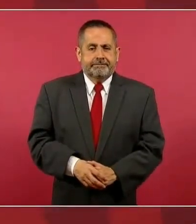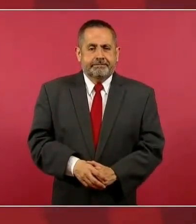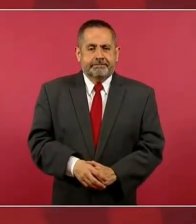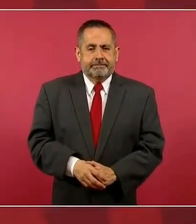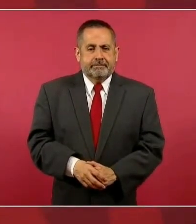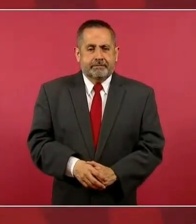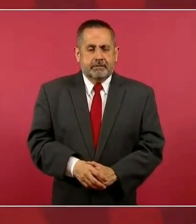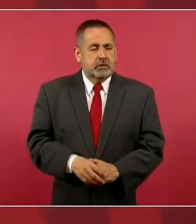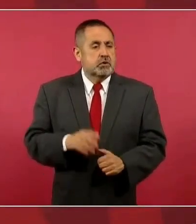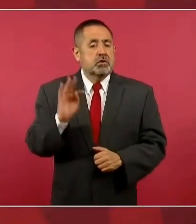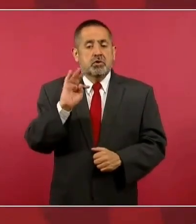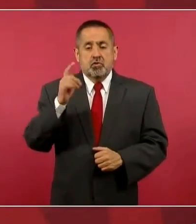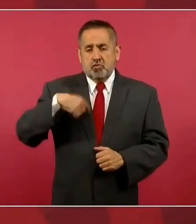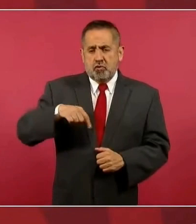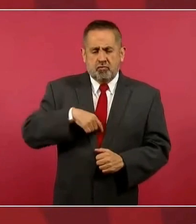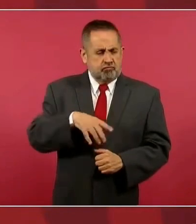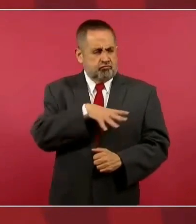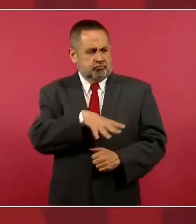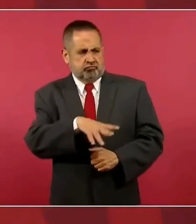no reconocerla